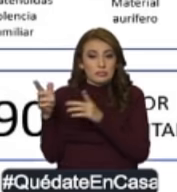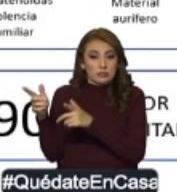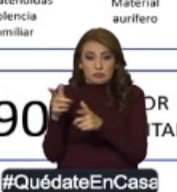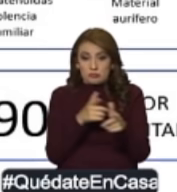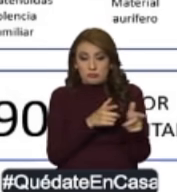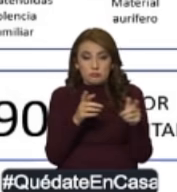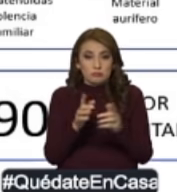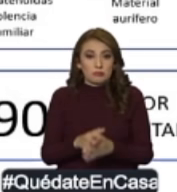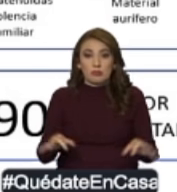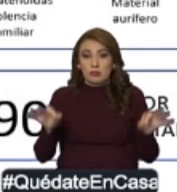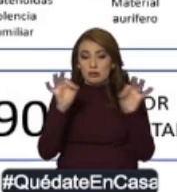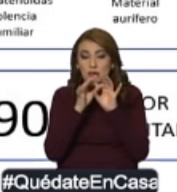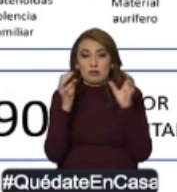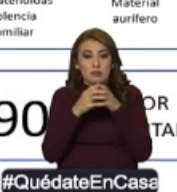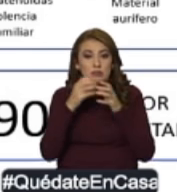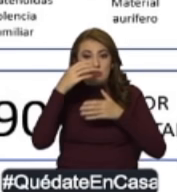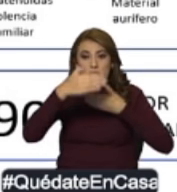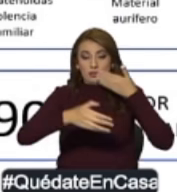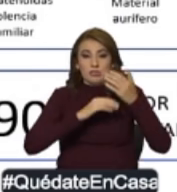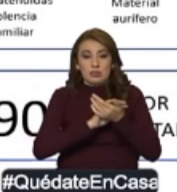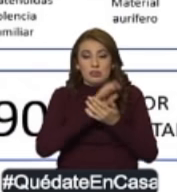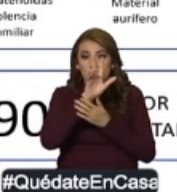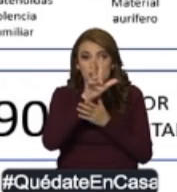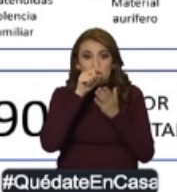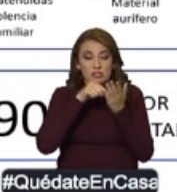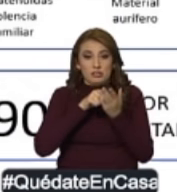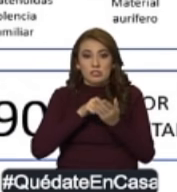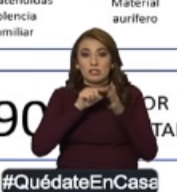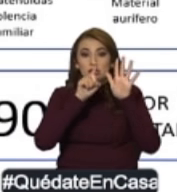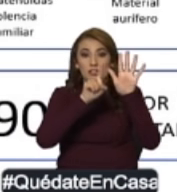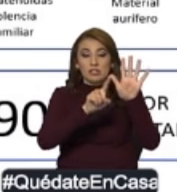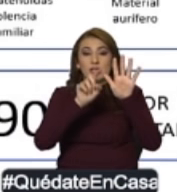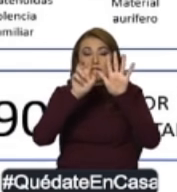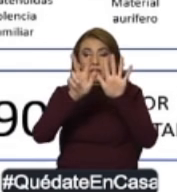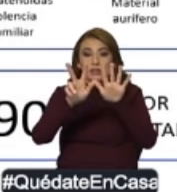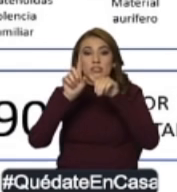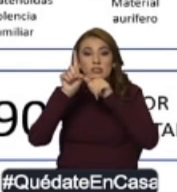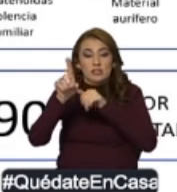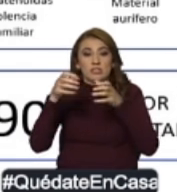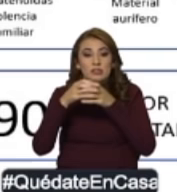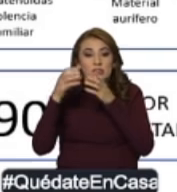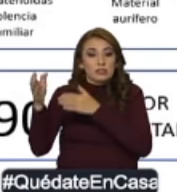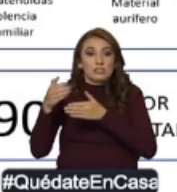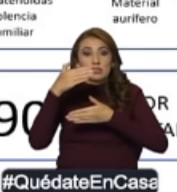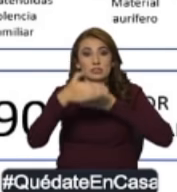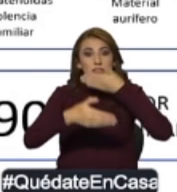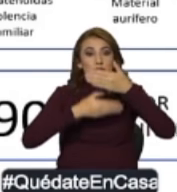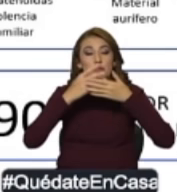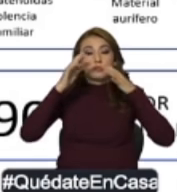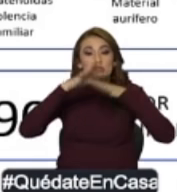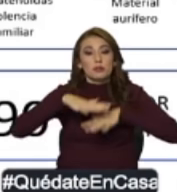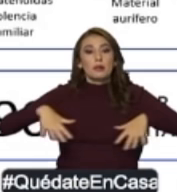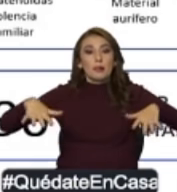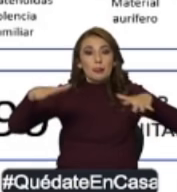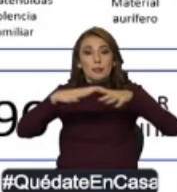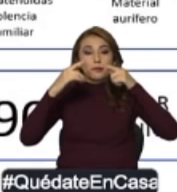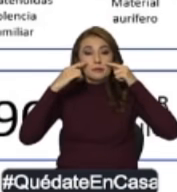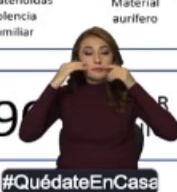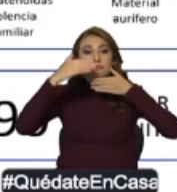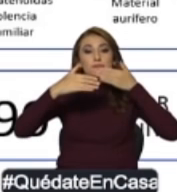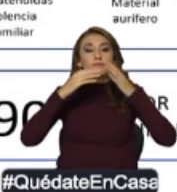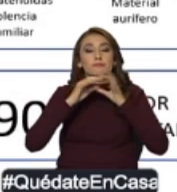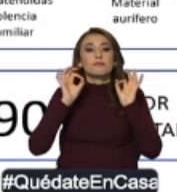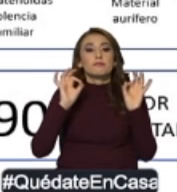63 bandas desarticuladas, 3.681 kilogramos de sustancias sujetas a fiscalización decomisadas.